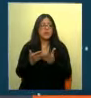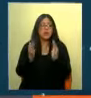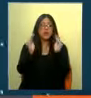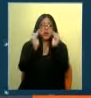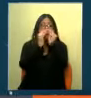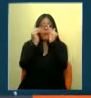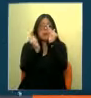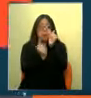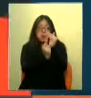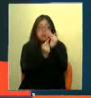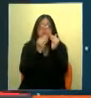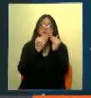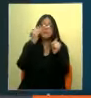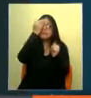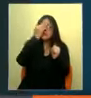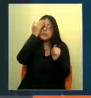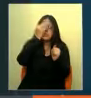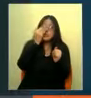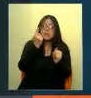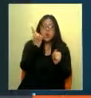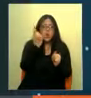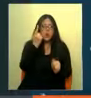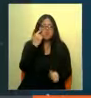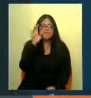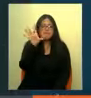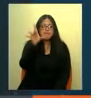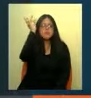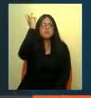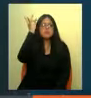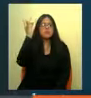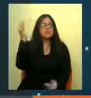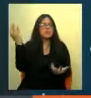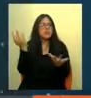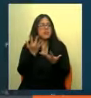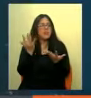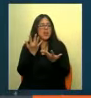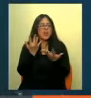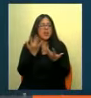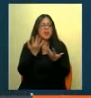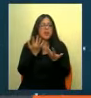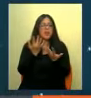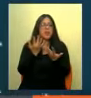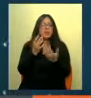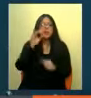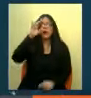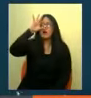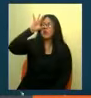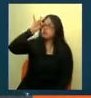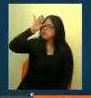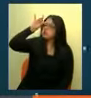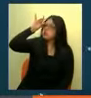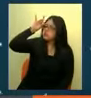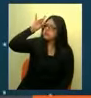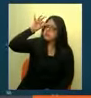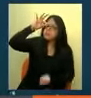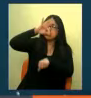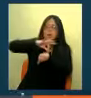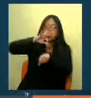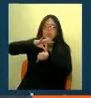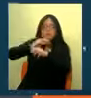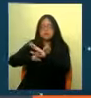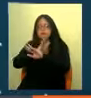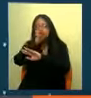del estrés. Uno de los detectados recientemente es el aumento en las consultas por dolores de cabeza, tensionales